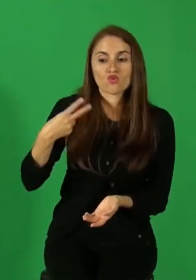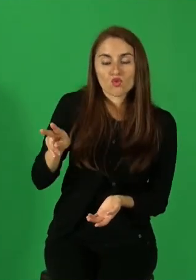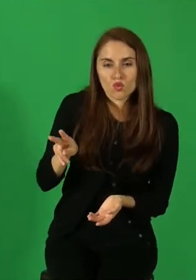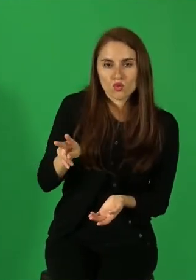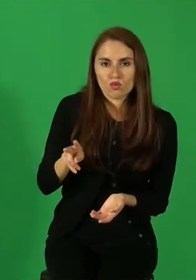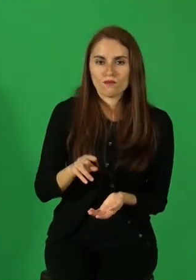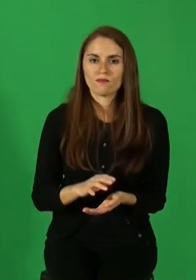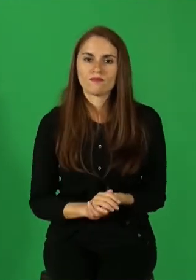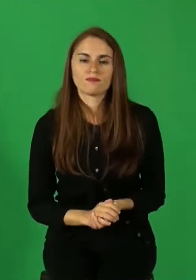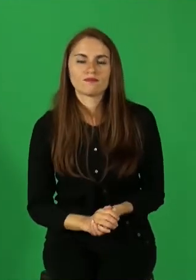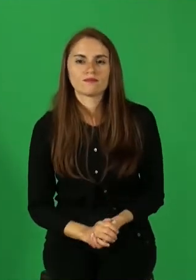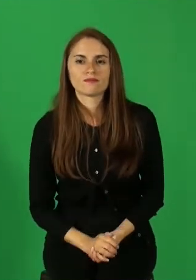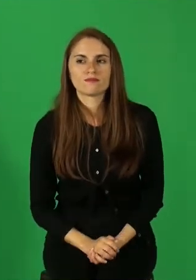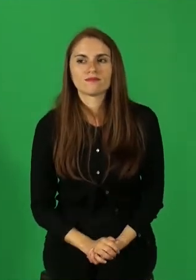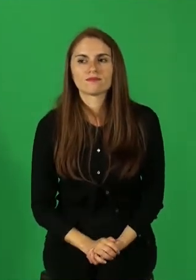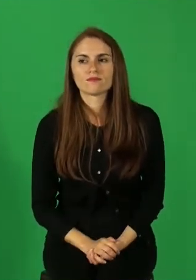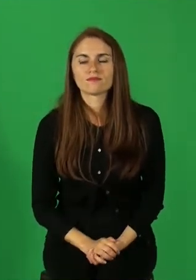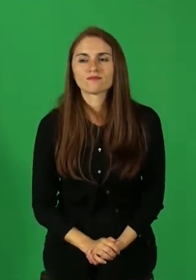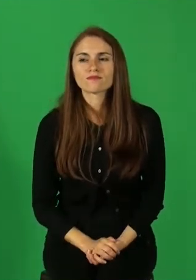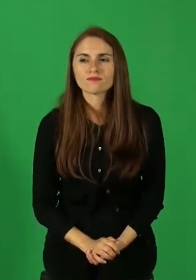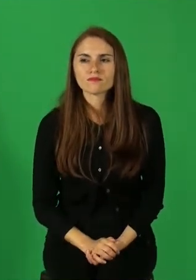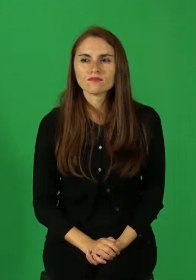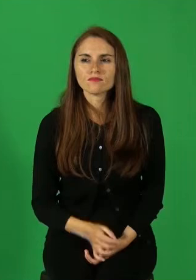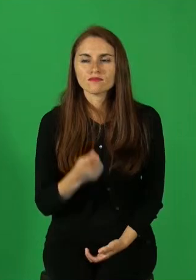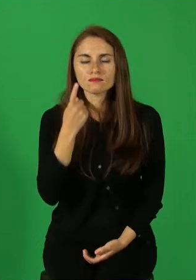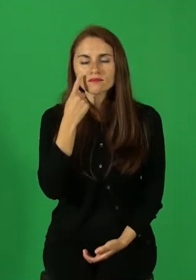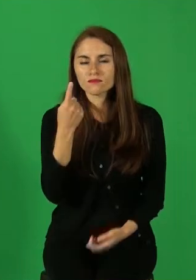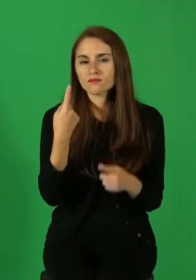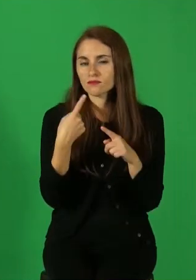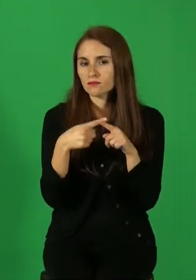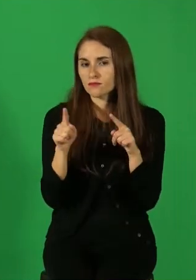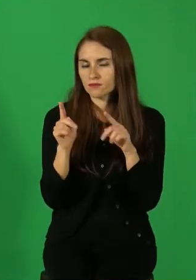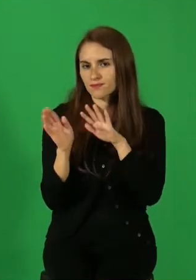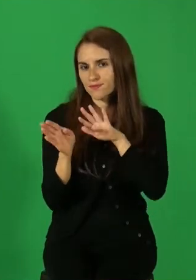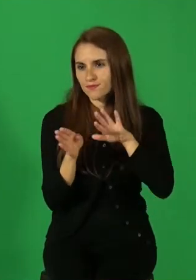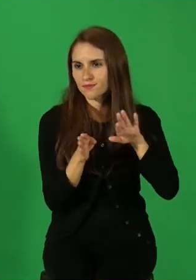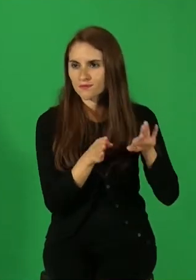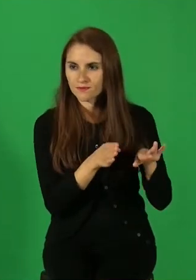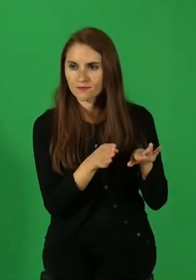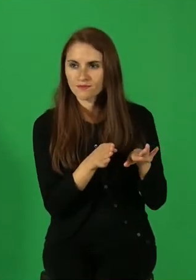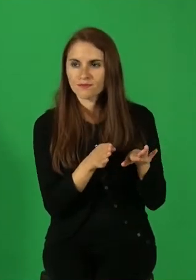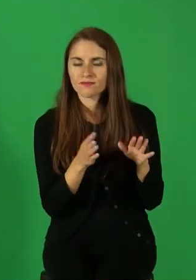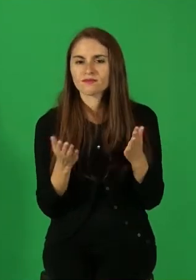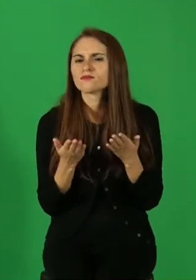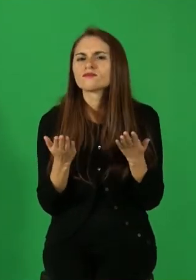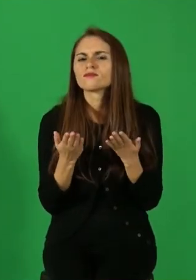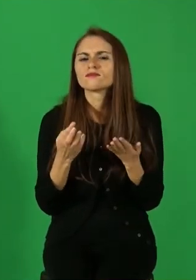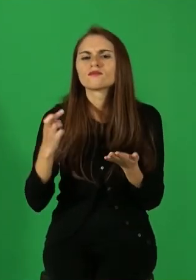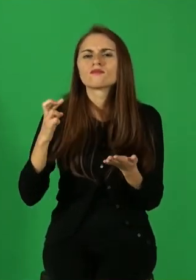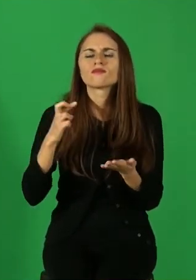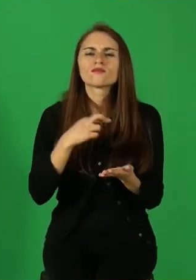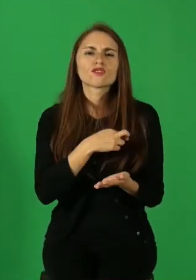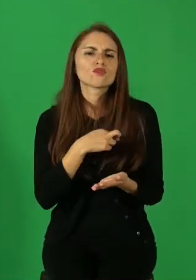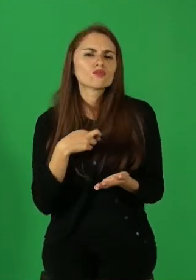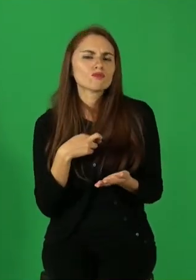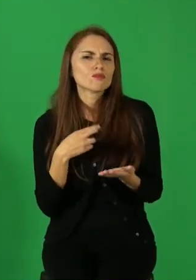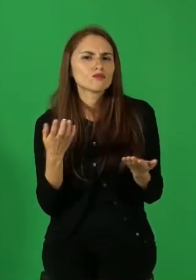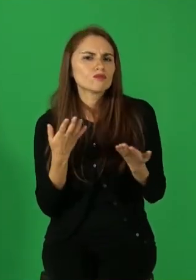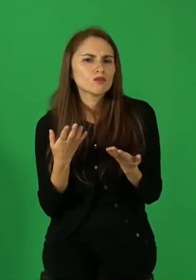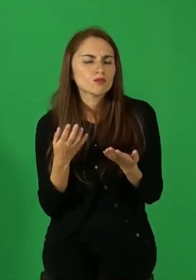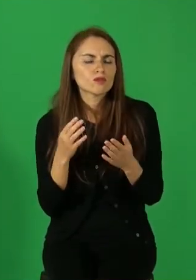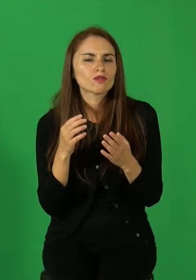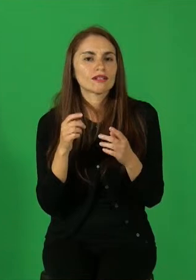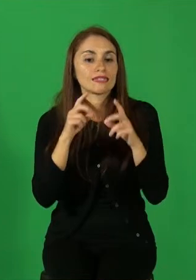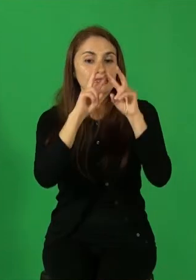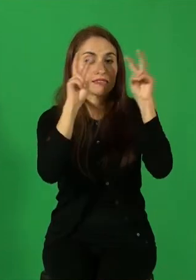otros. Vamos a pasar entonces a ver cómo se da la pronominalización dentro de